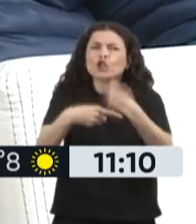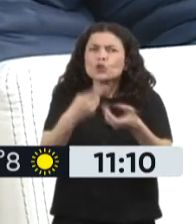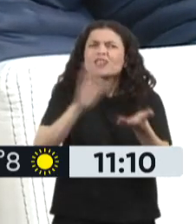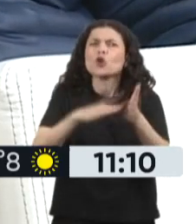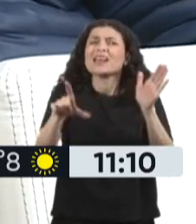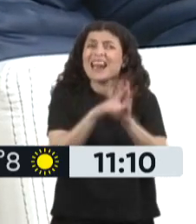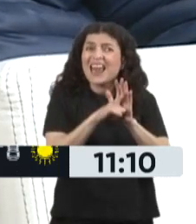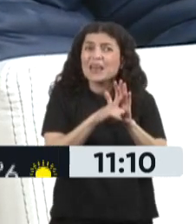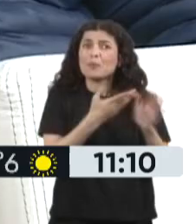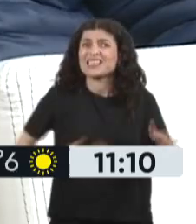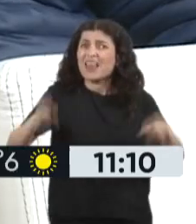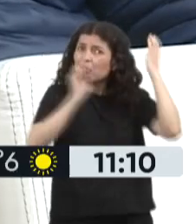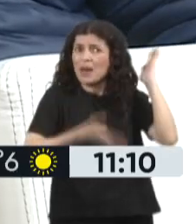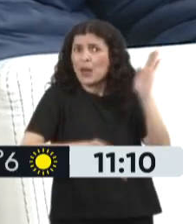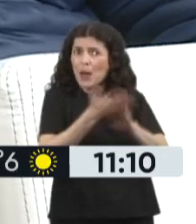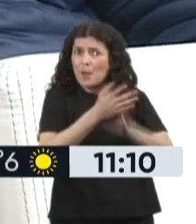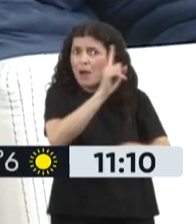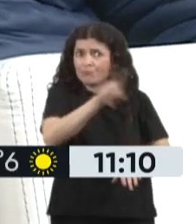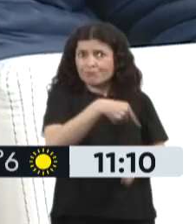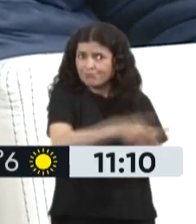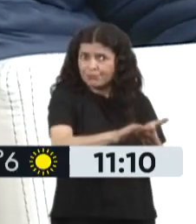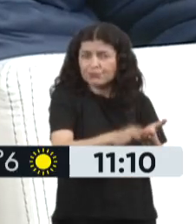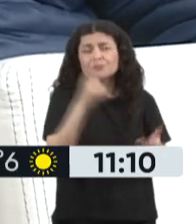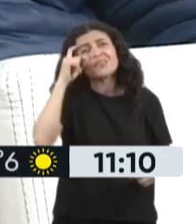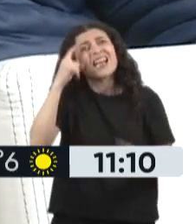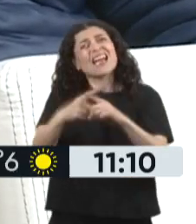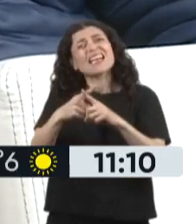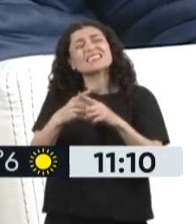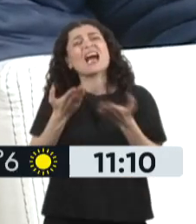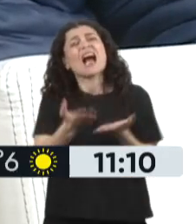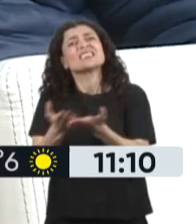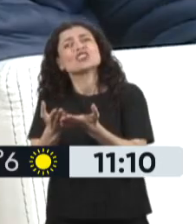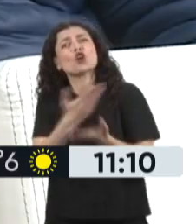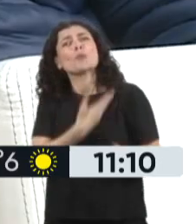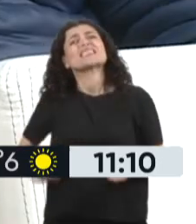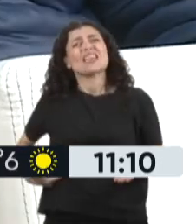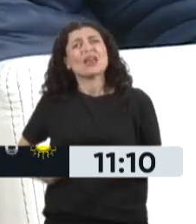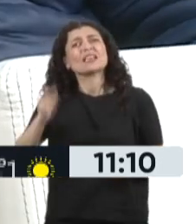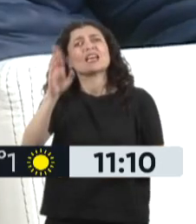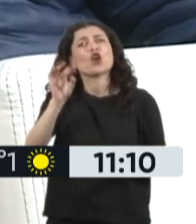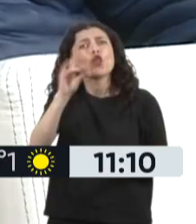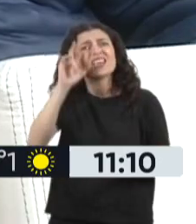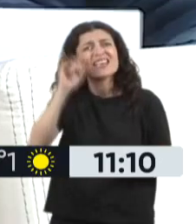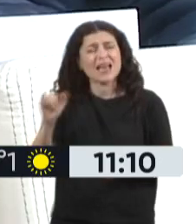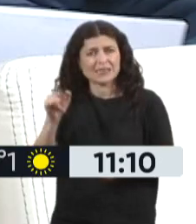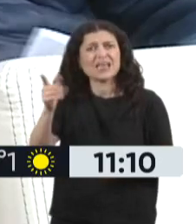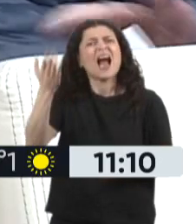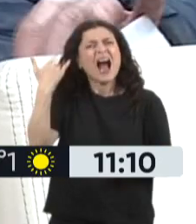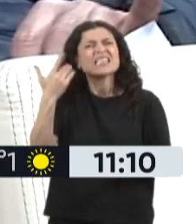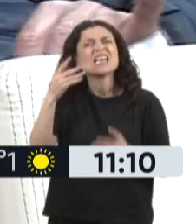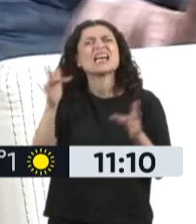veto, el ex asesor presidencial Carlos Rodríguez publicó ayer un